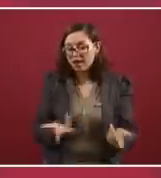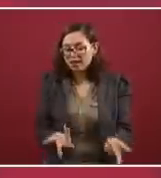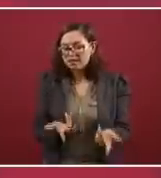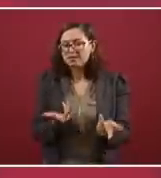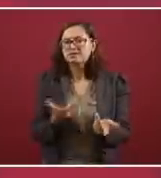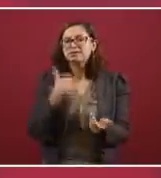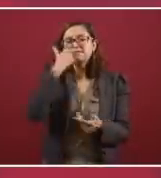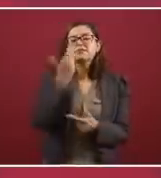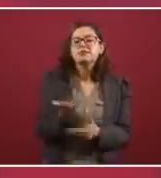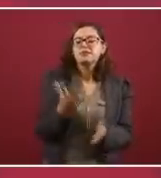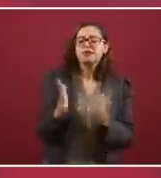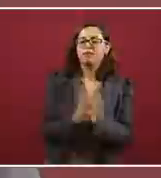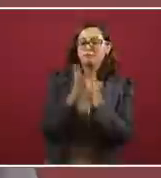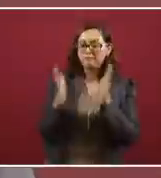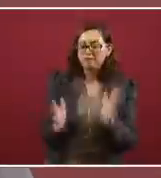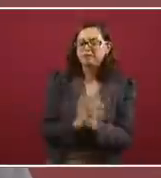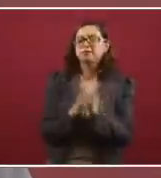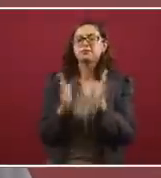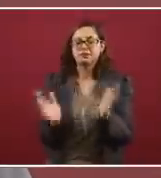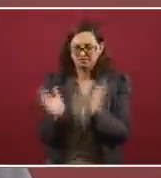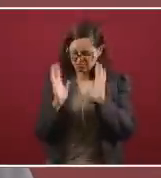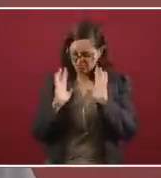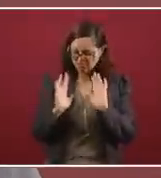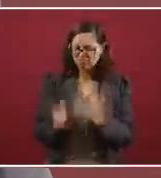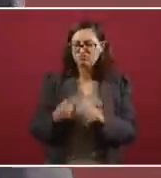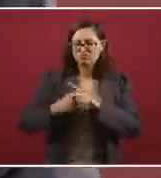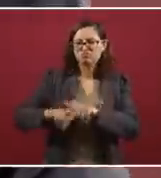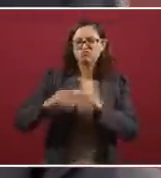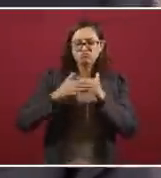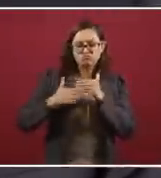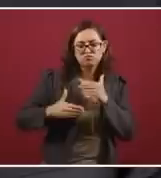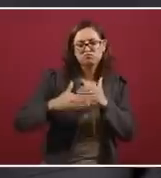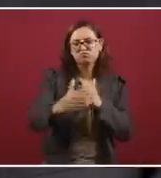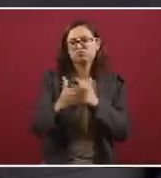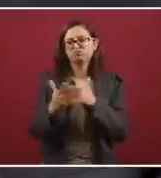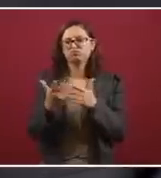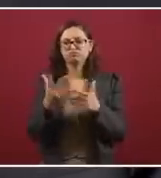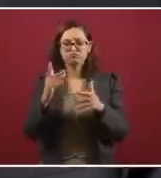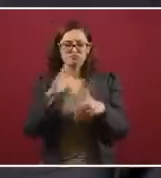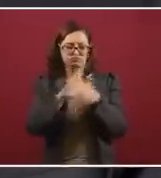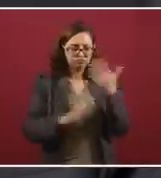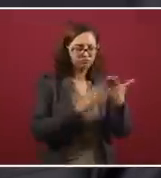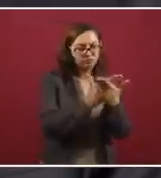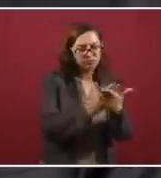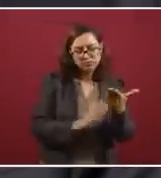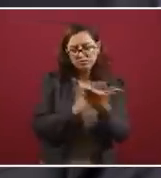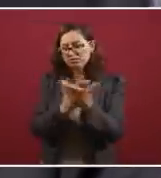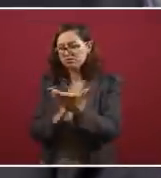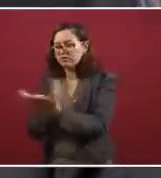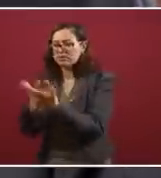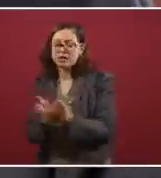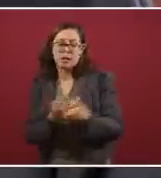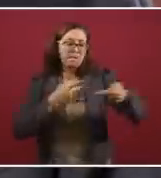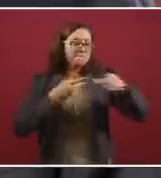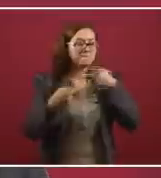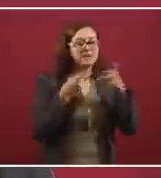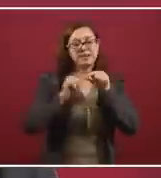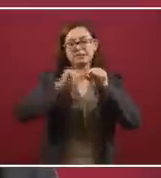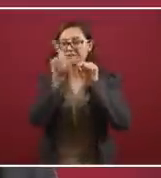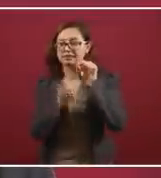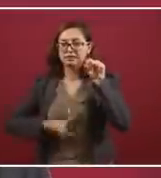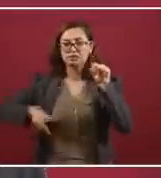están participando en efecto en la elaboración de un plan nacional de